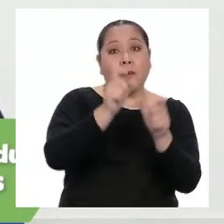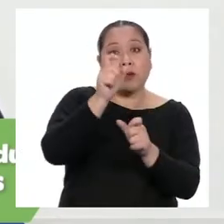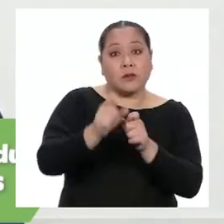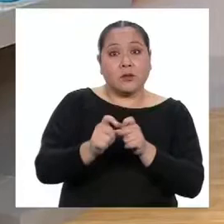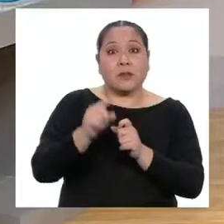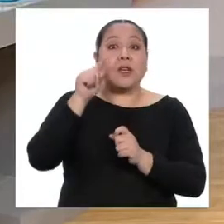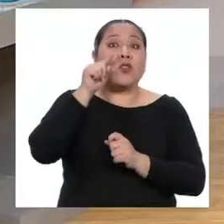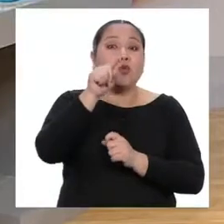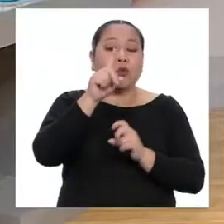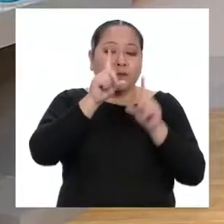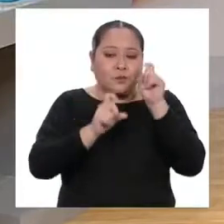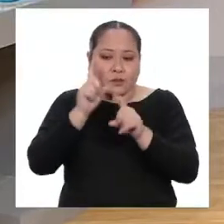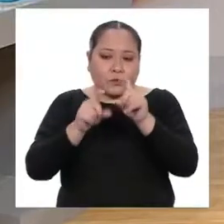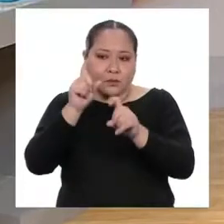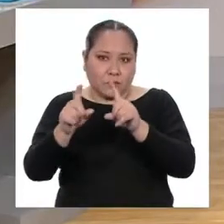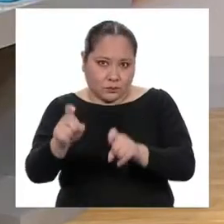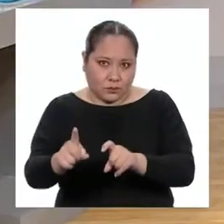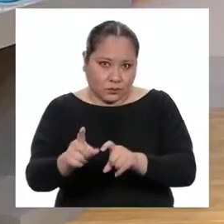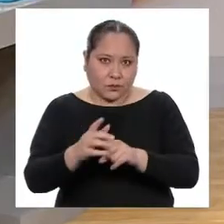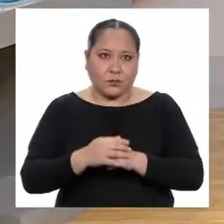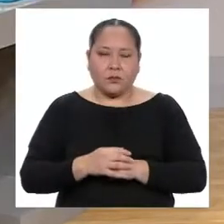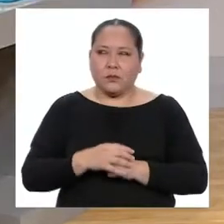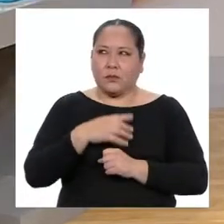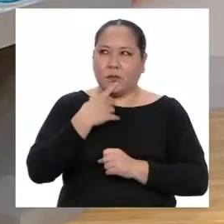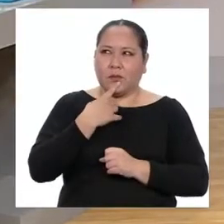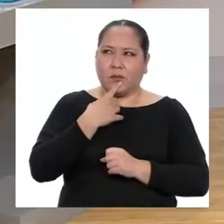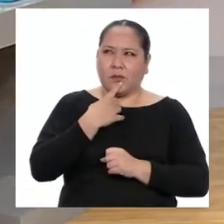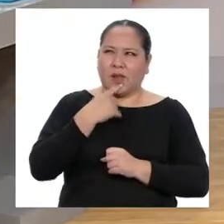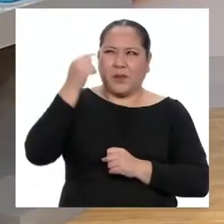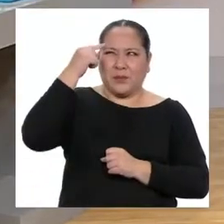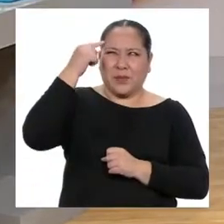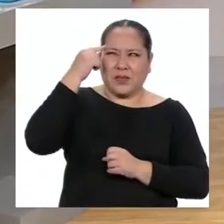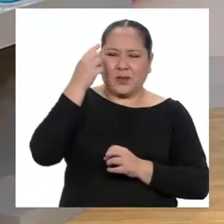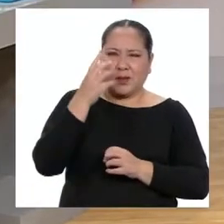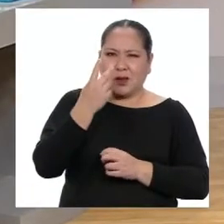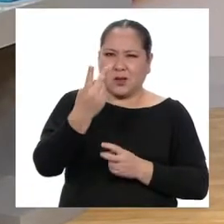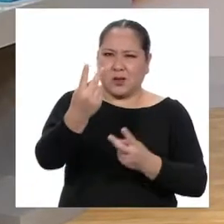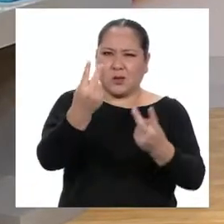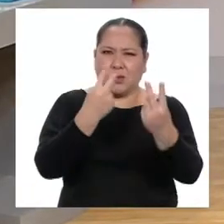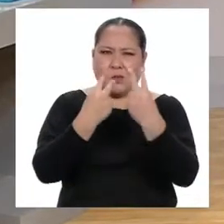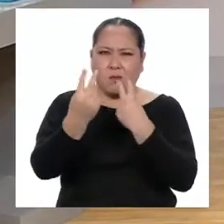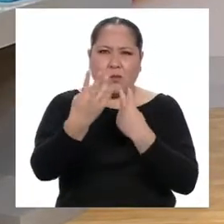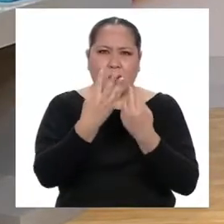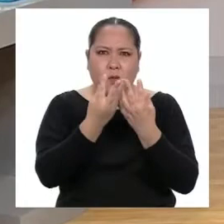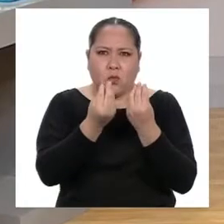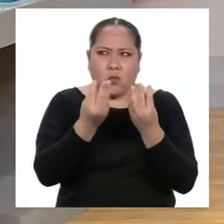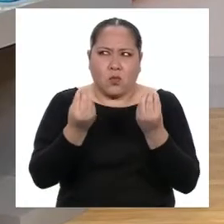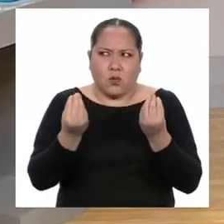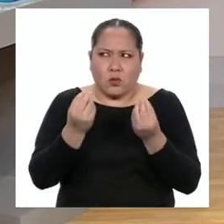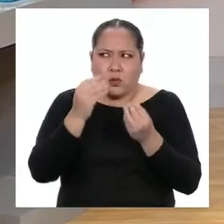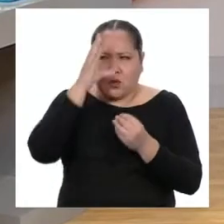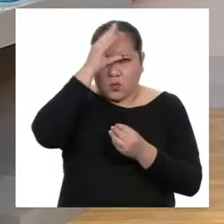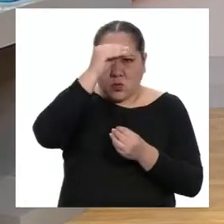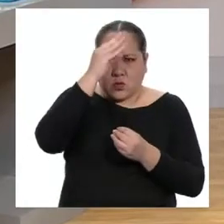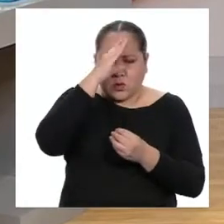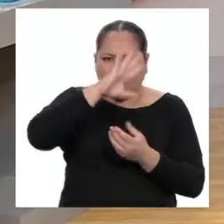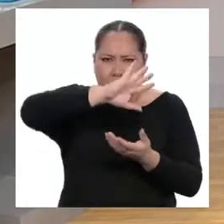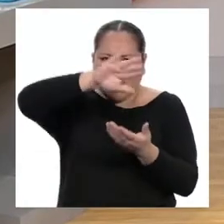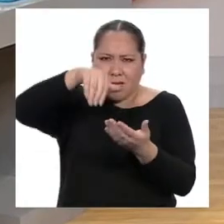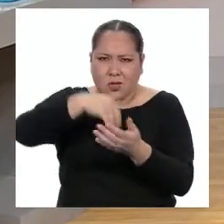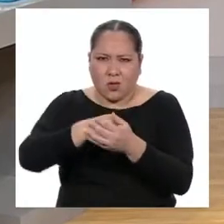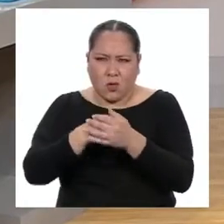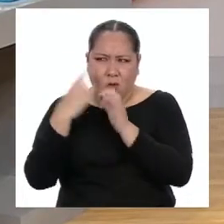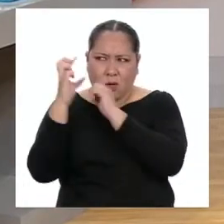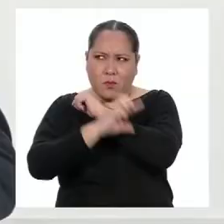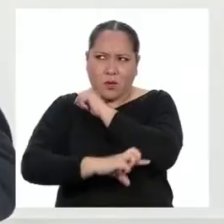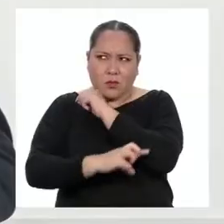tu encuesta. Pero profesora, creo que nos ven muchas chicas y chicos de todo el país. No creo poder encuestarlos